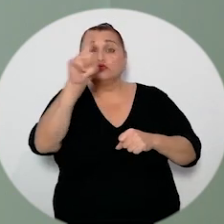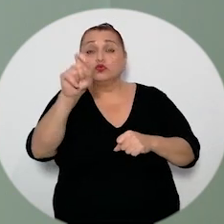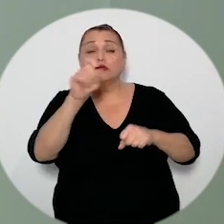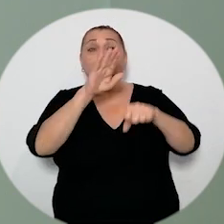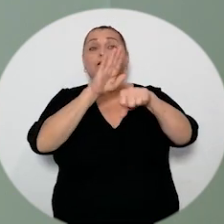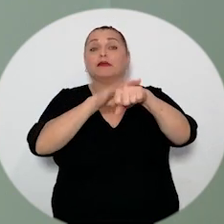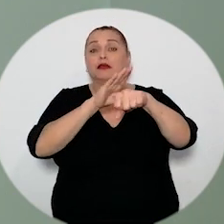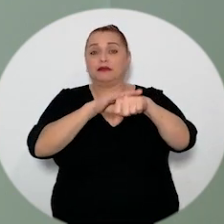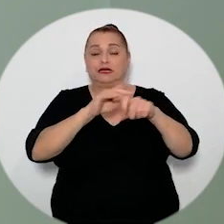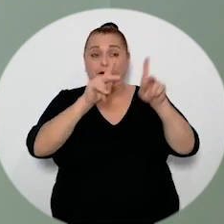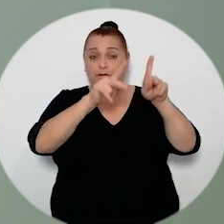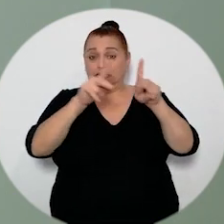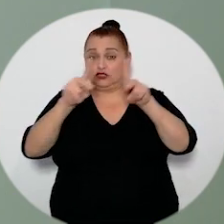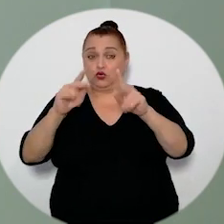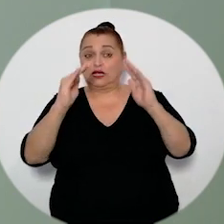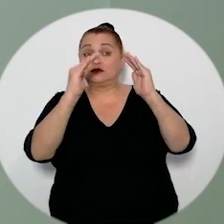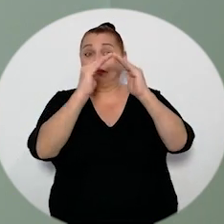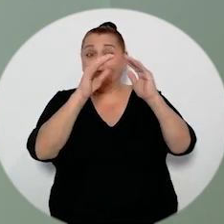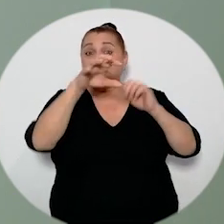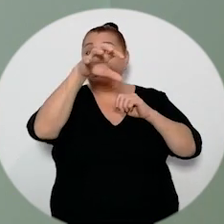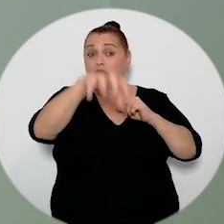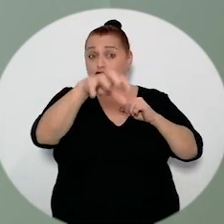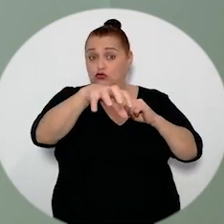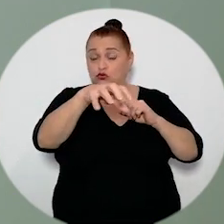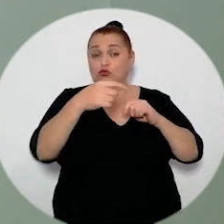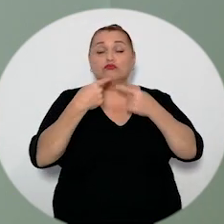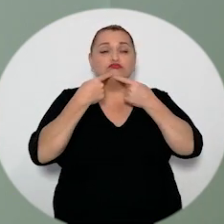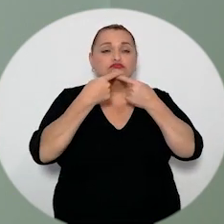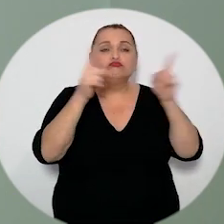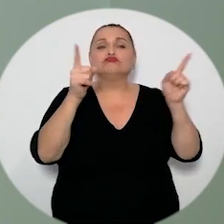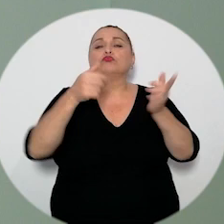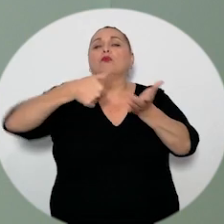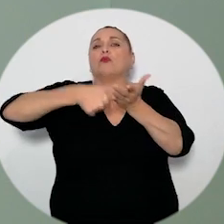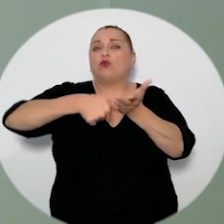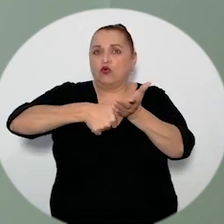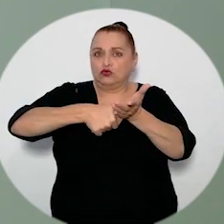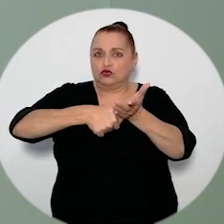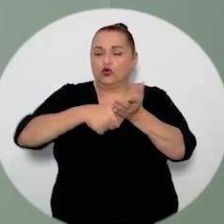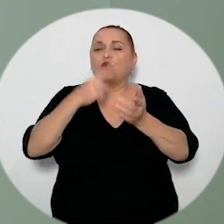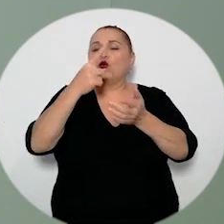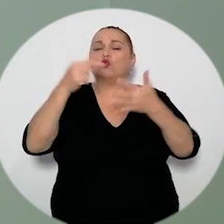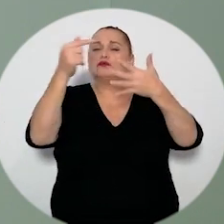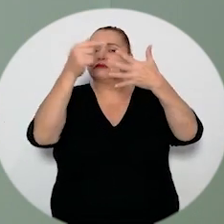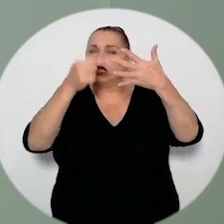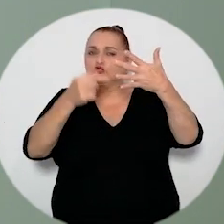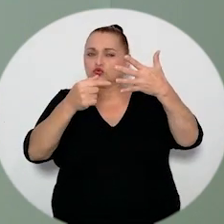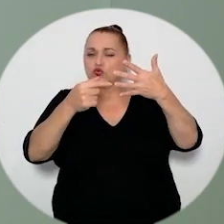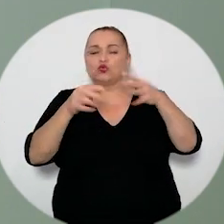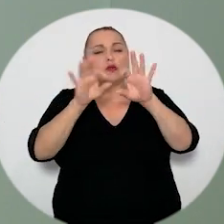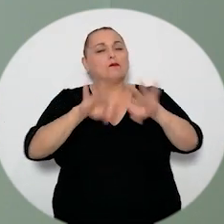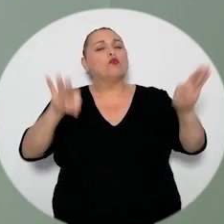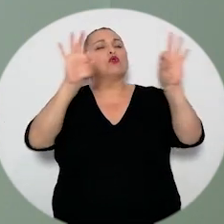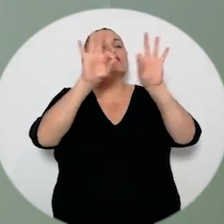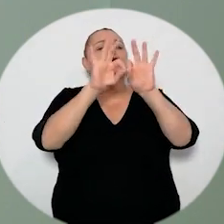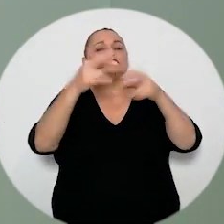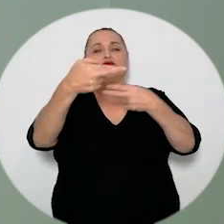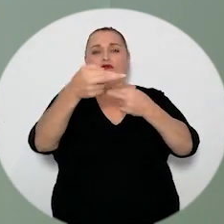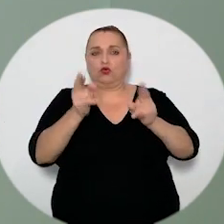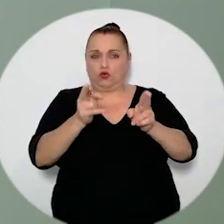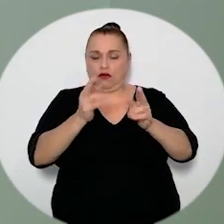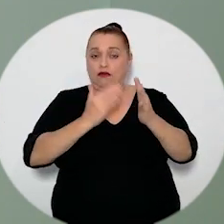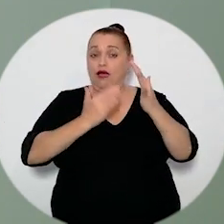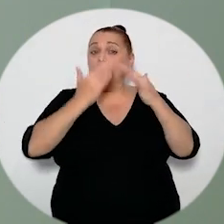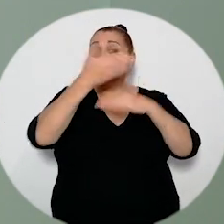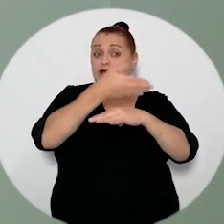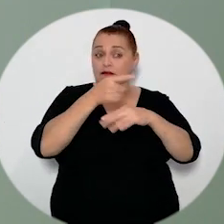consulta permite a los habitantes de un cantón pronunciarse mediante el sufragio sobre un asunto de trascendencia regional.